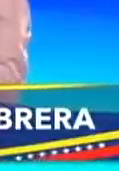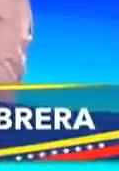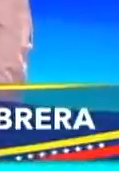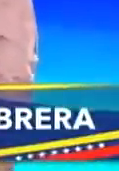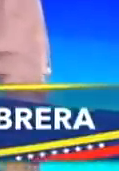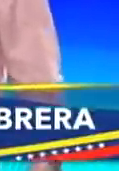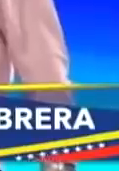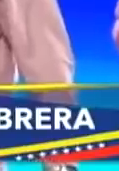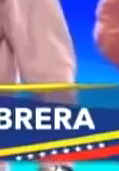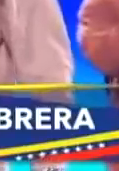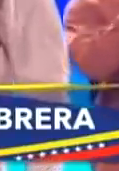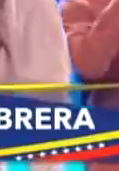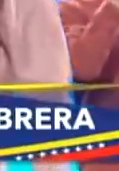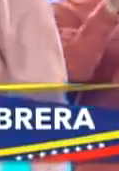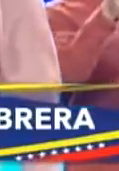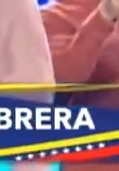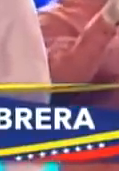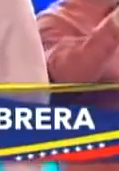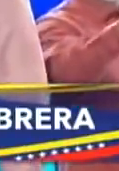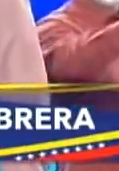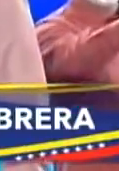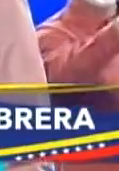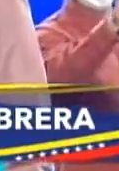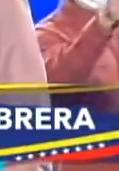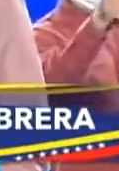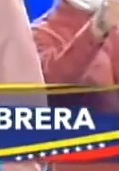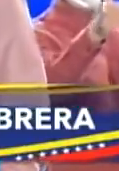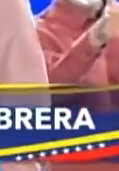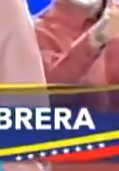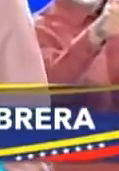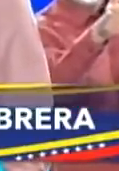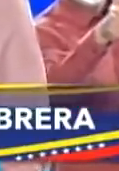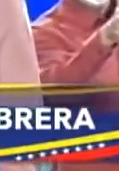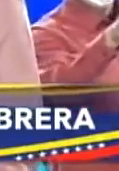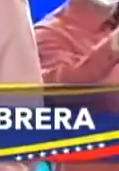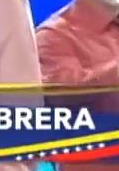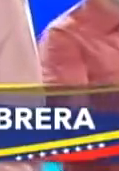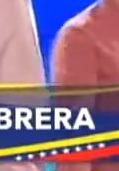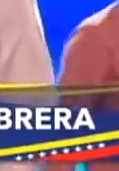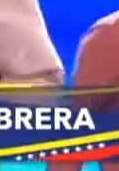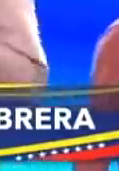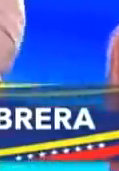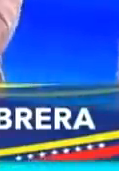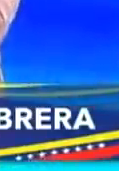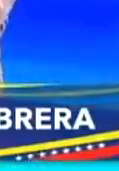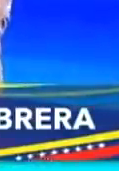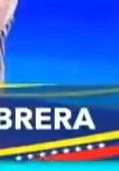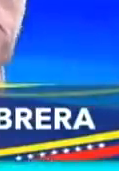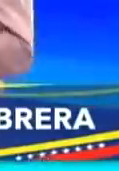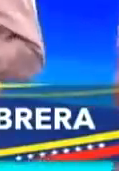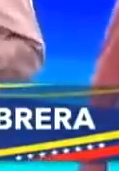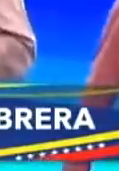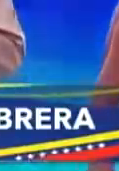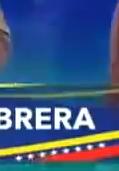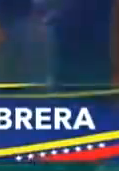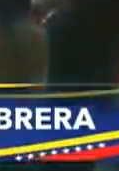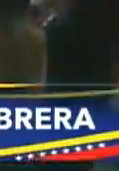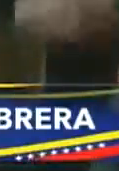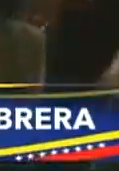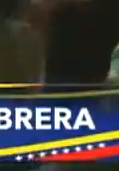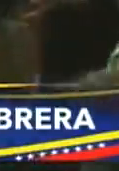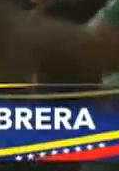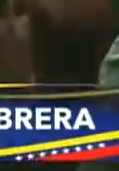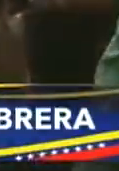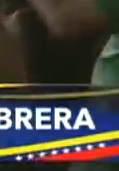diseñar las propuestas del primero de mayo la segunda rumbo a la libertaria la creación de los consejos productivos